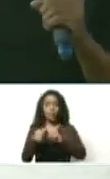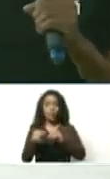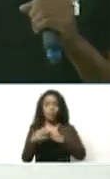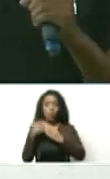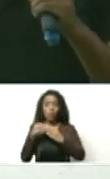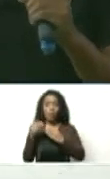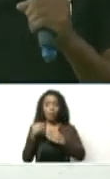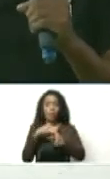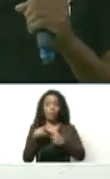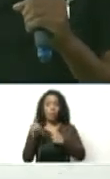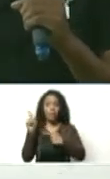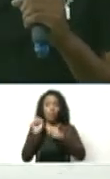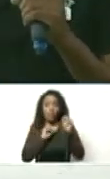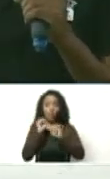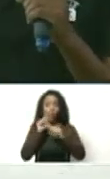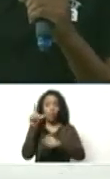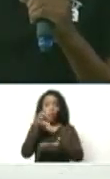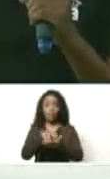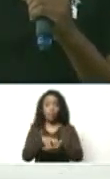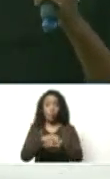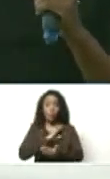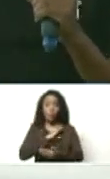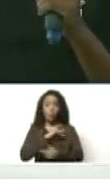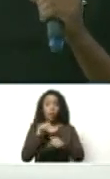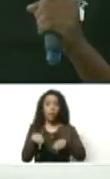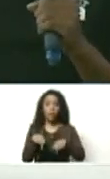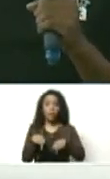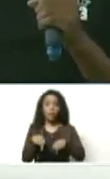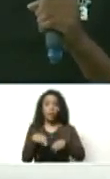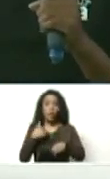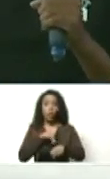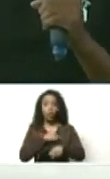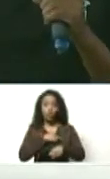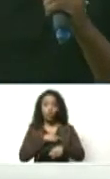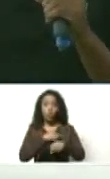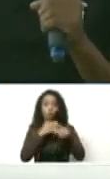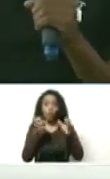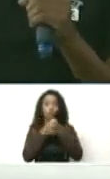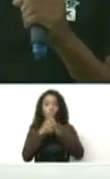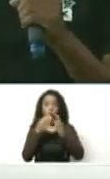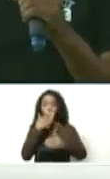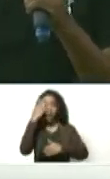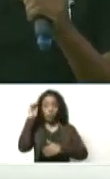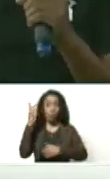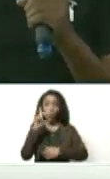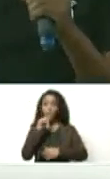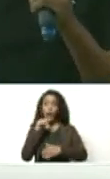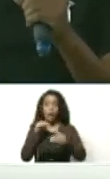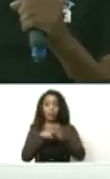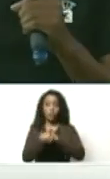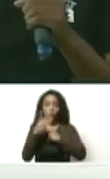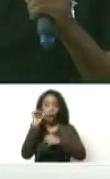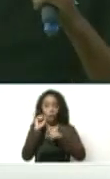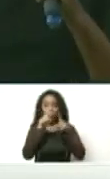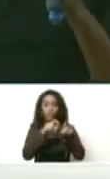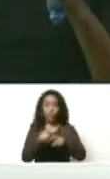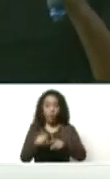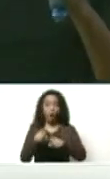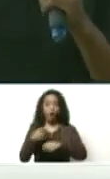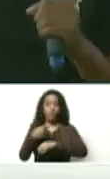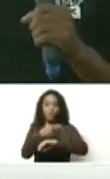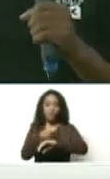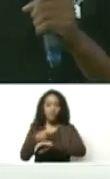presidente. Y esa maquinaria es del Estado, mi señor presidente. Y nosotros, la comuna de Indio Rangel, no tenemos acceso a ella, donde hay cosechadora,